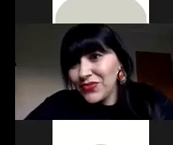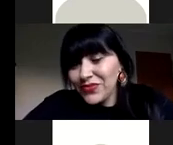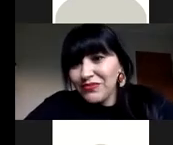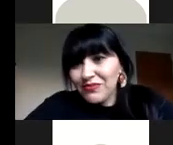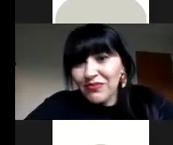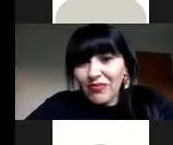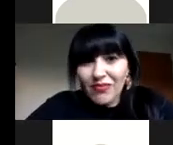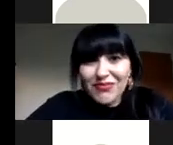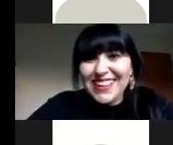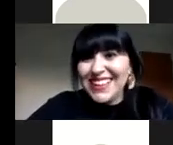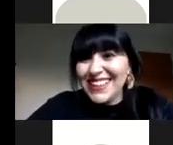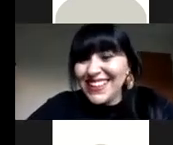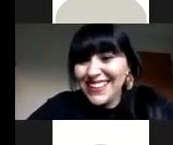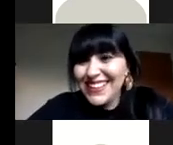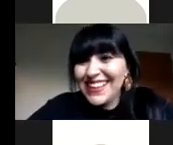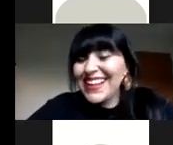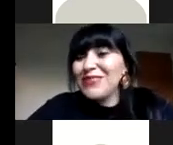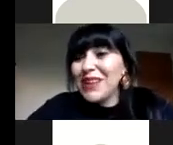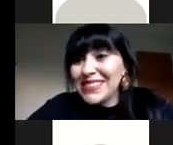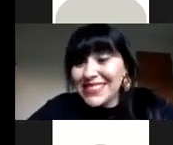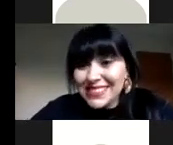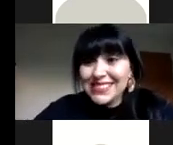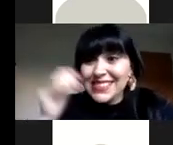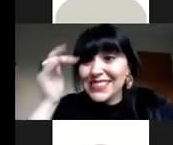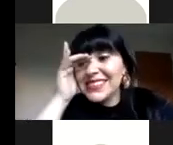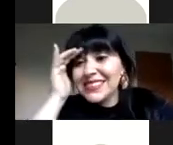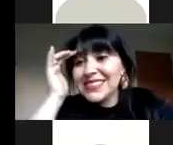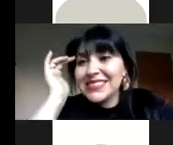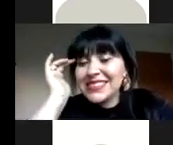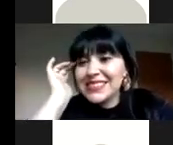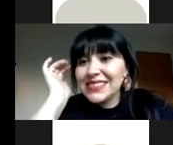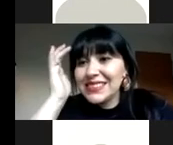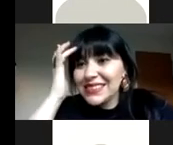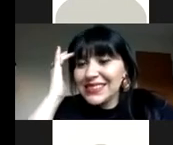Parece que no está Nicole. Vamos a darle entonces la palabra a